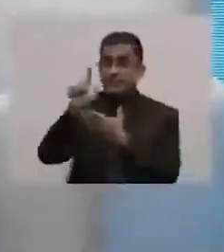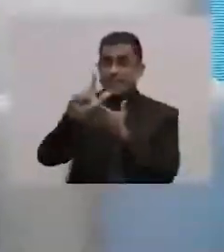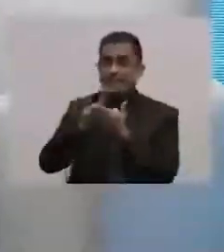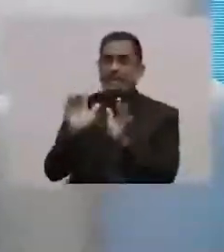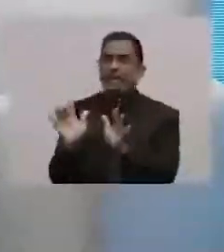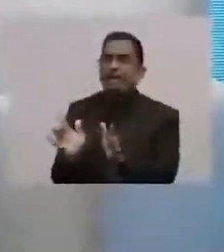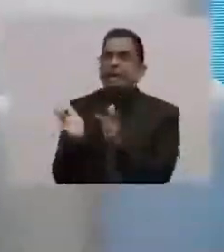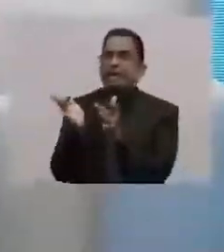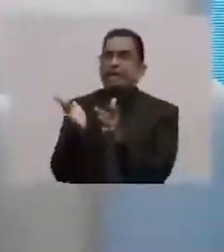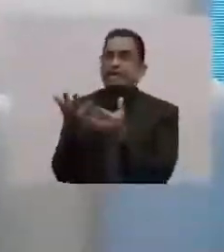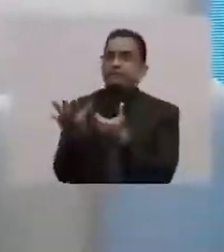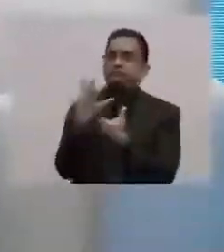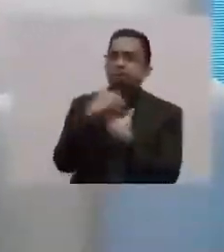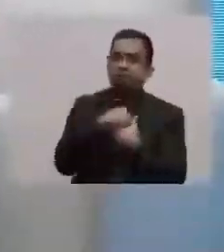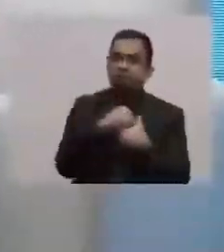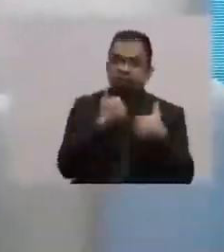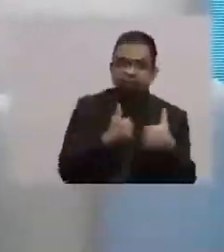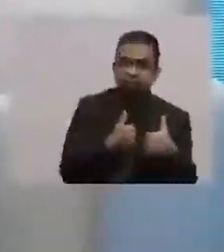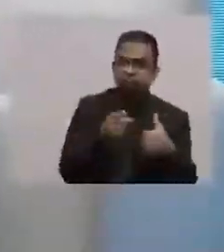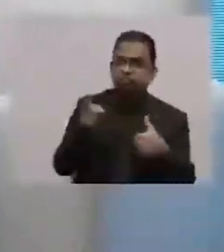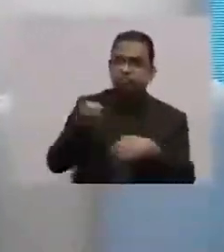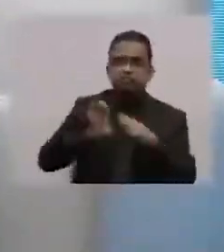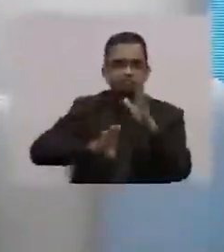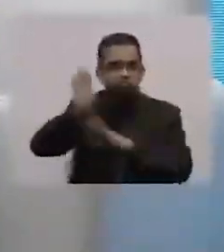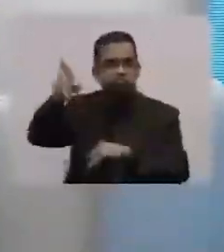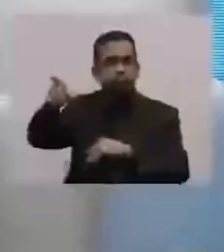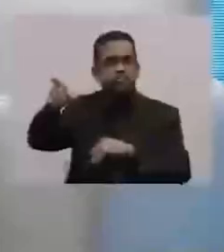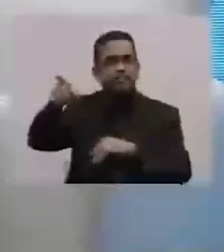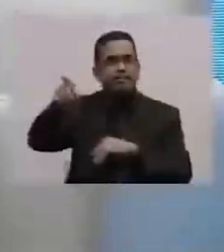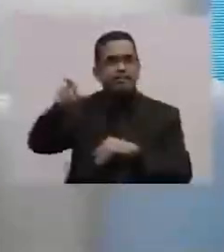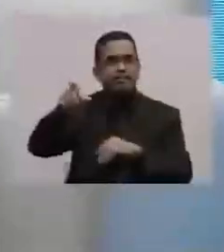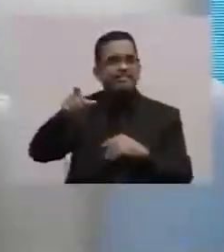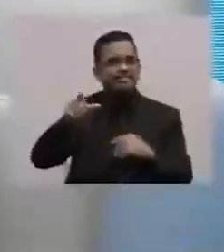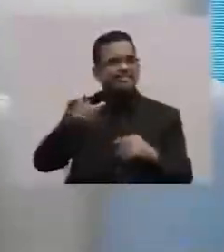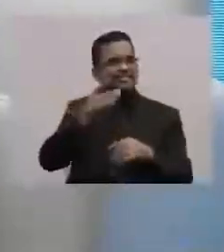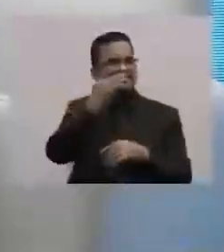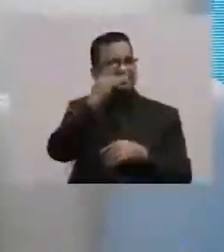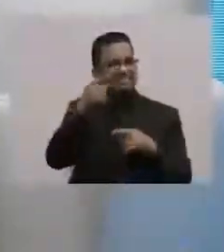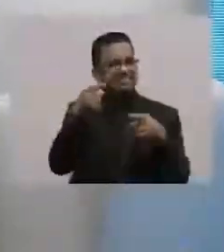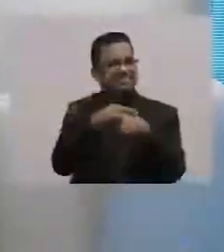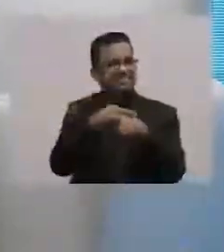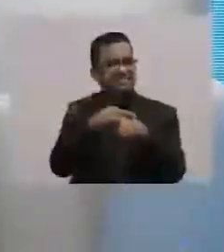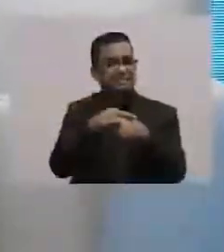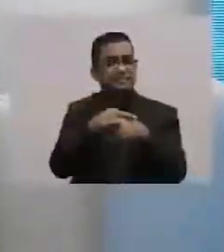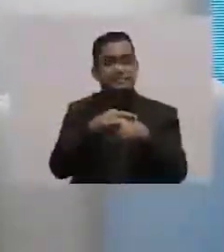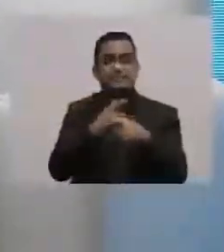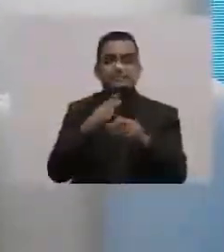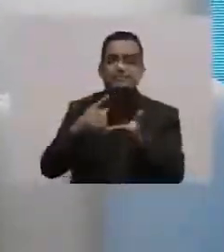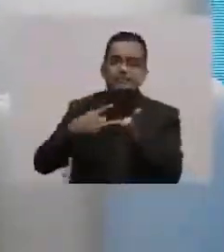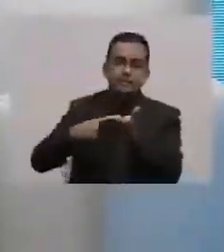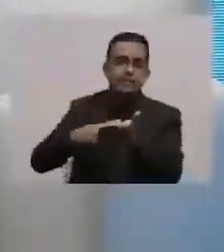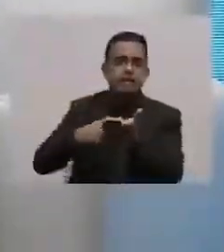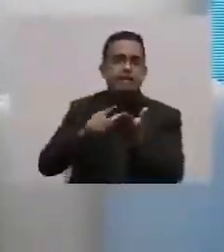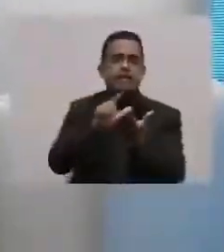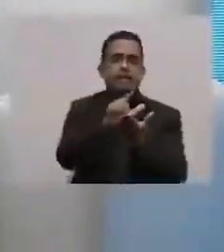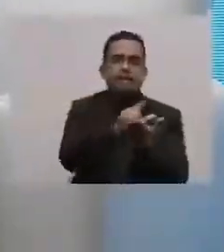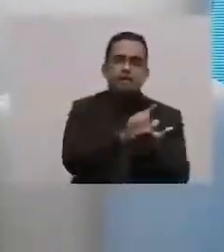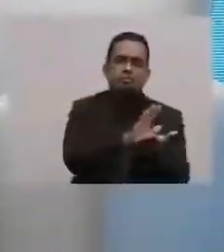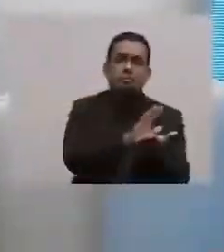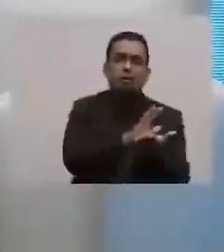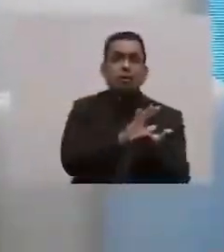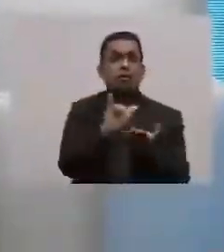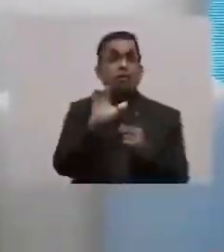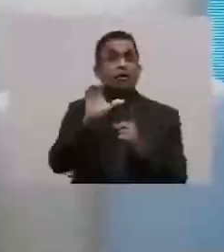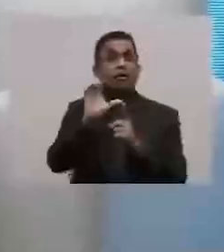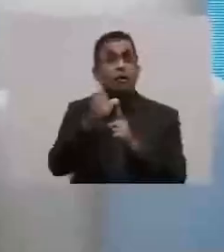rigurosa, y eso hace la diferencia. Pero el debate, la conversación, más que de ley, es un problema de cultura,